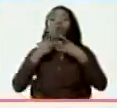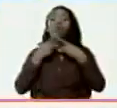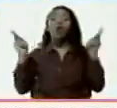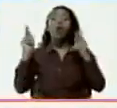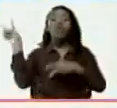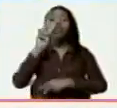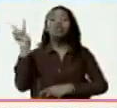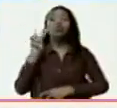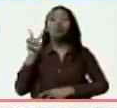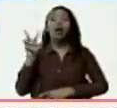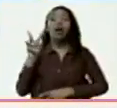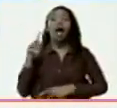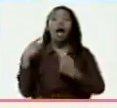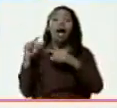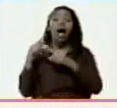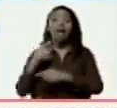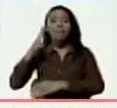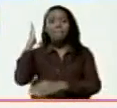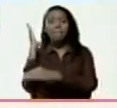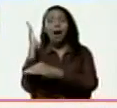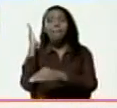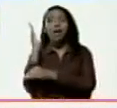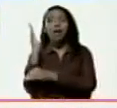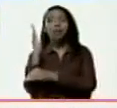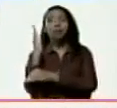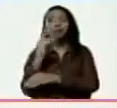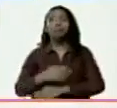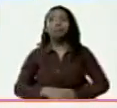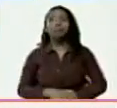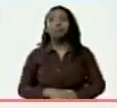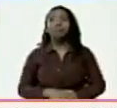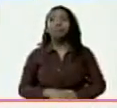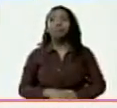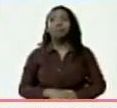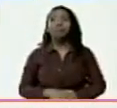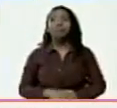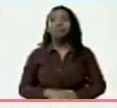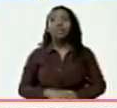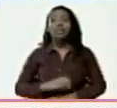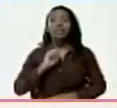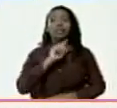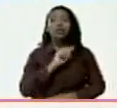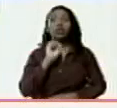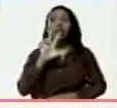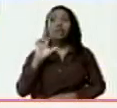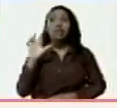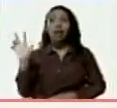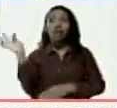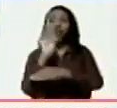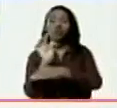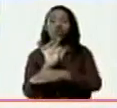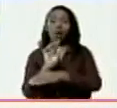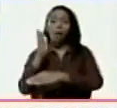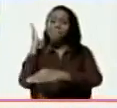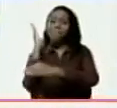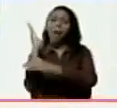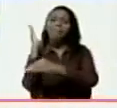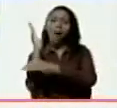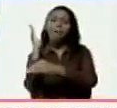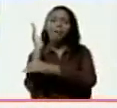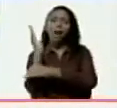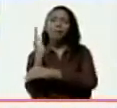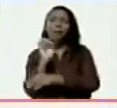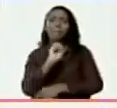venezolanas han sido sancionadas ilícitamente 133 funcionarios han sido sancionados